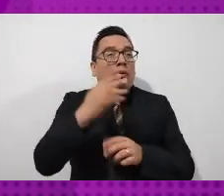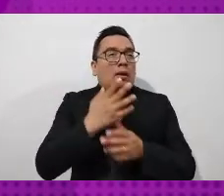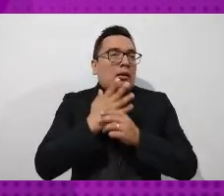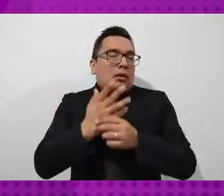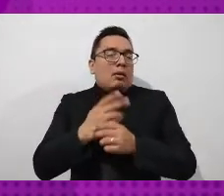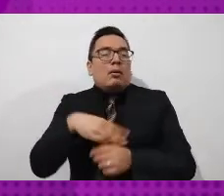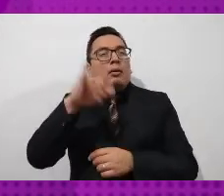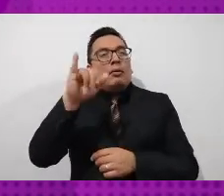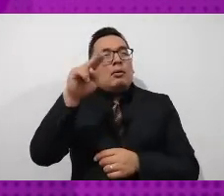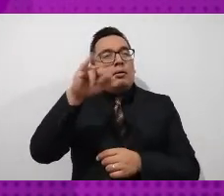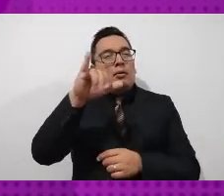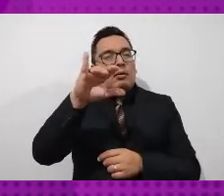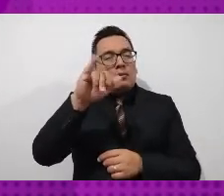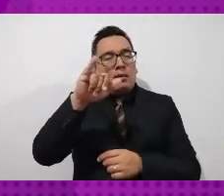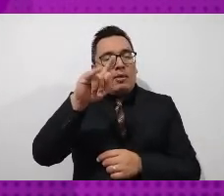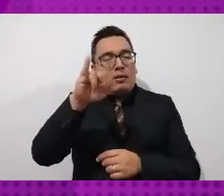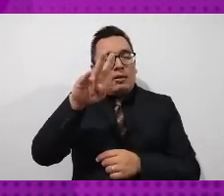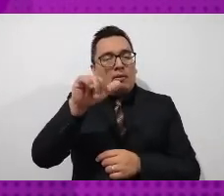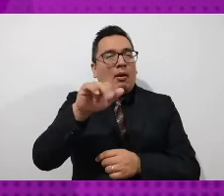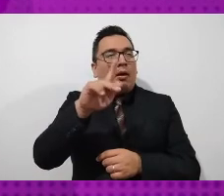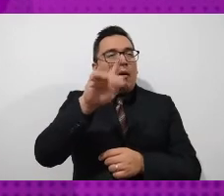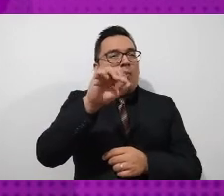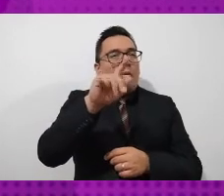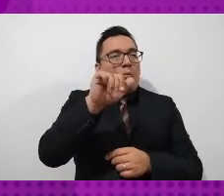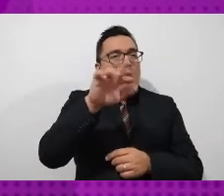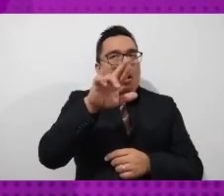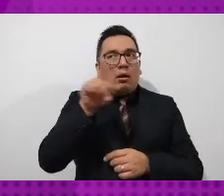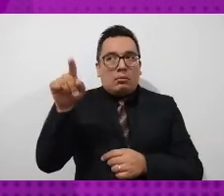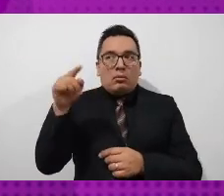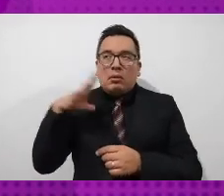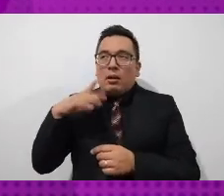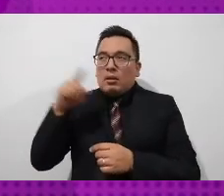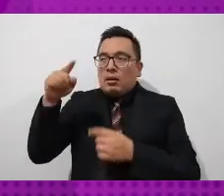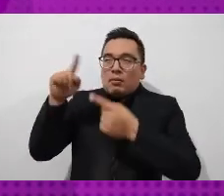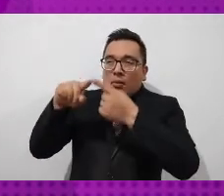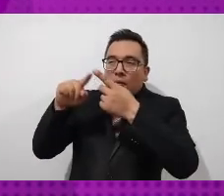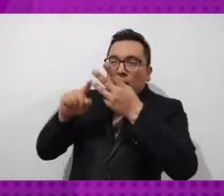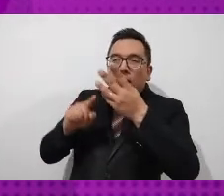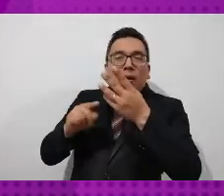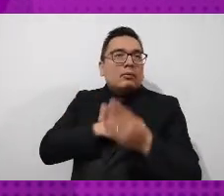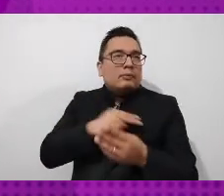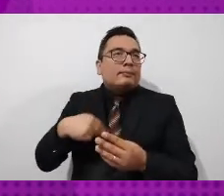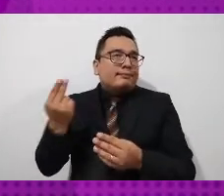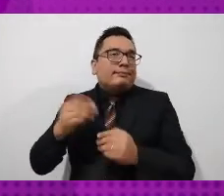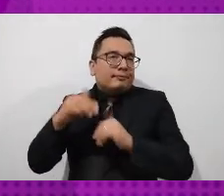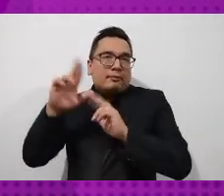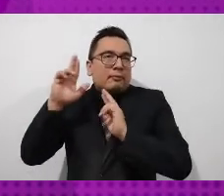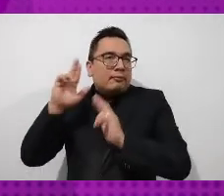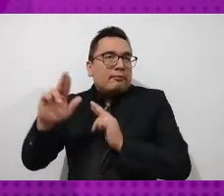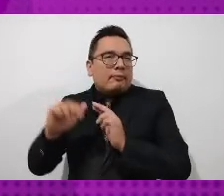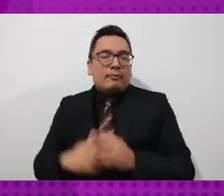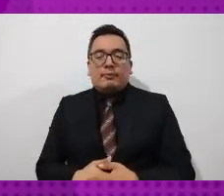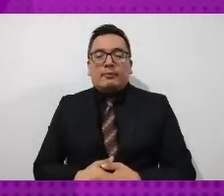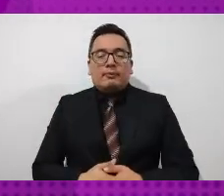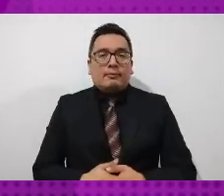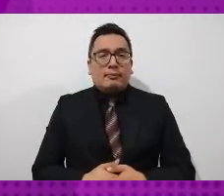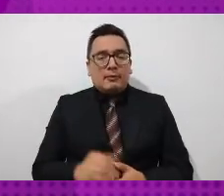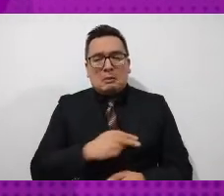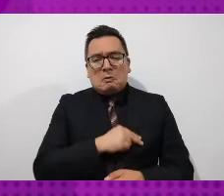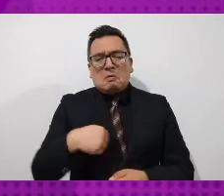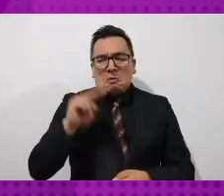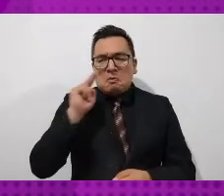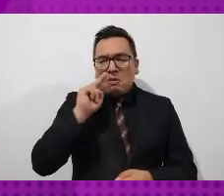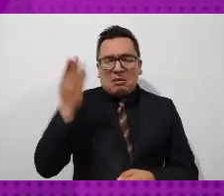popular y tendremos que apegarnos a lo que dice la ley. Ya lo hemos visto, es